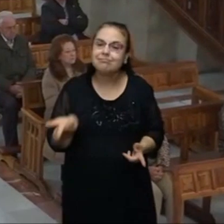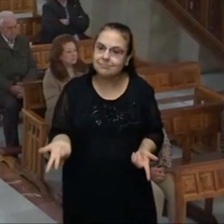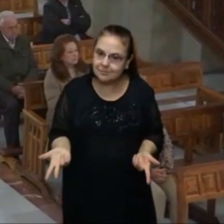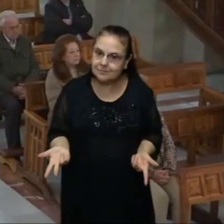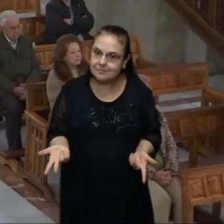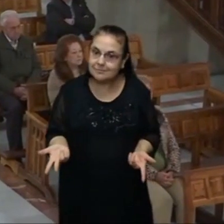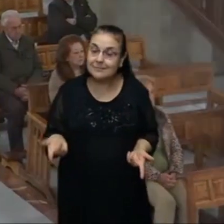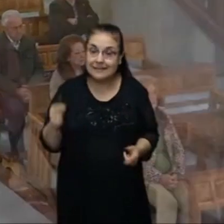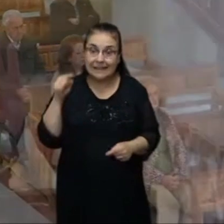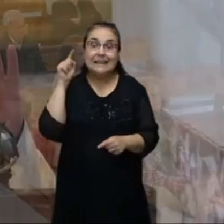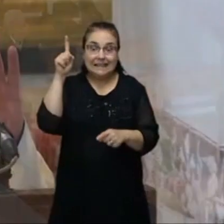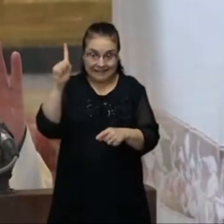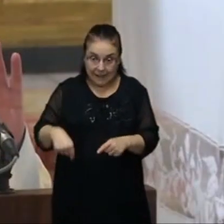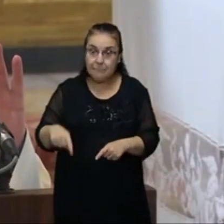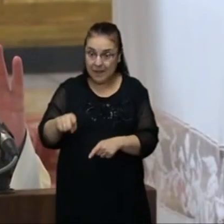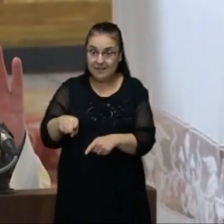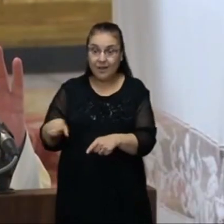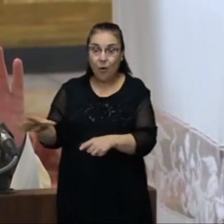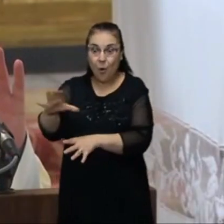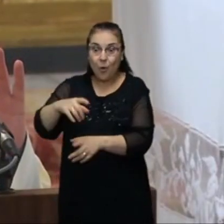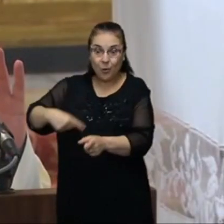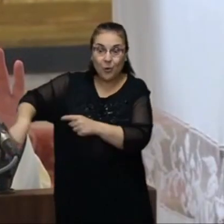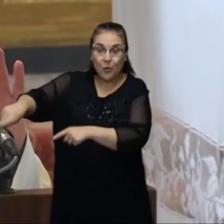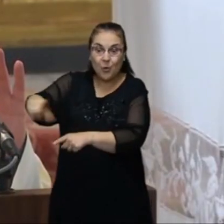También aquellos leprosos están interesados.